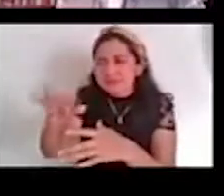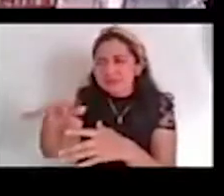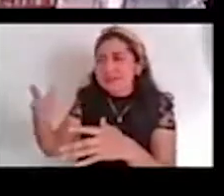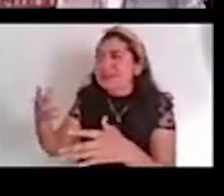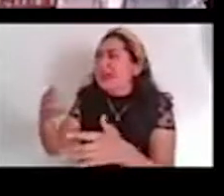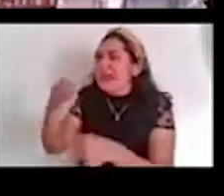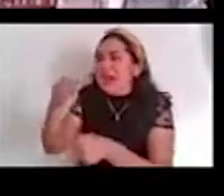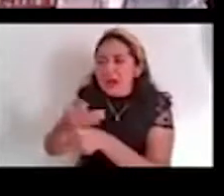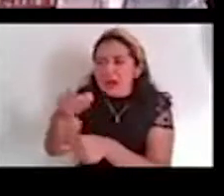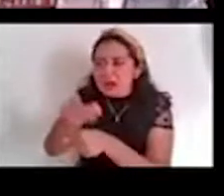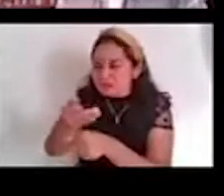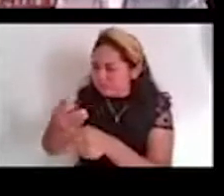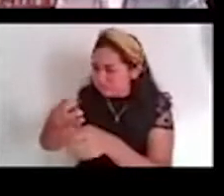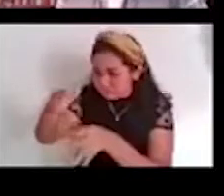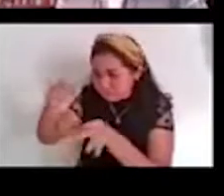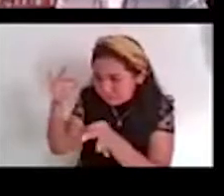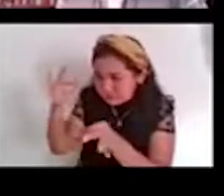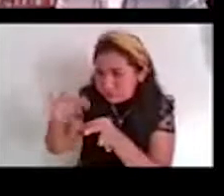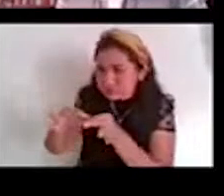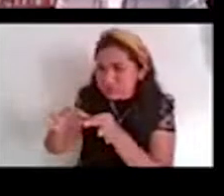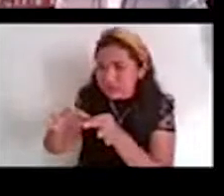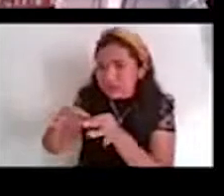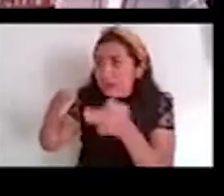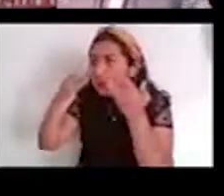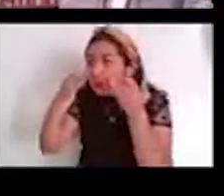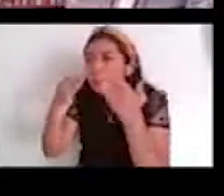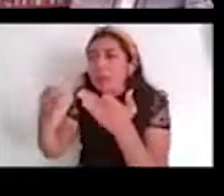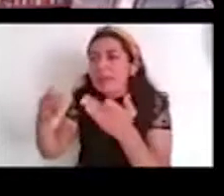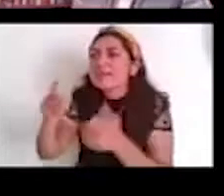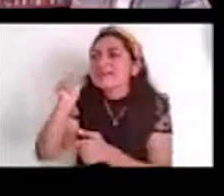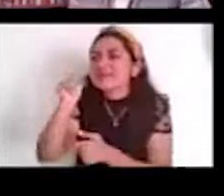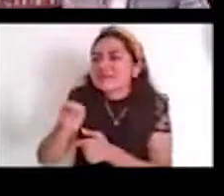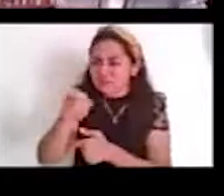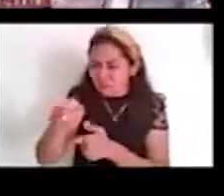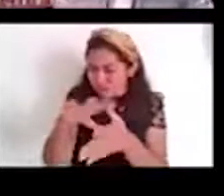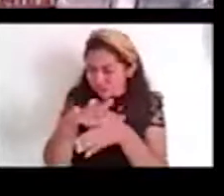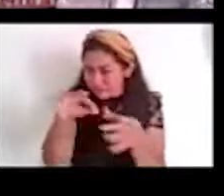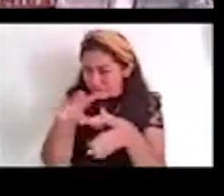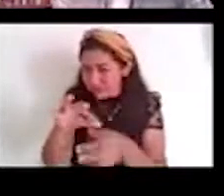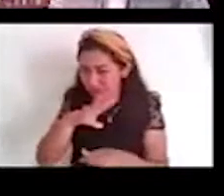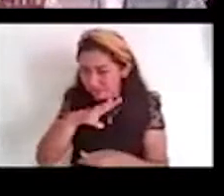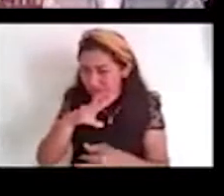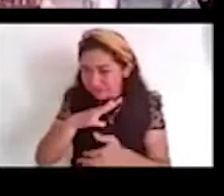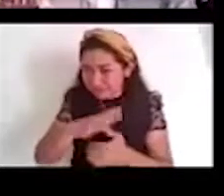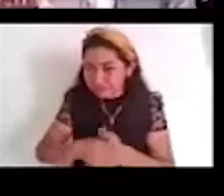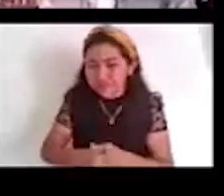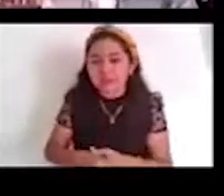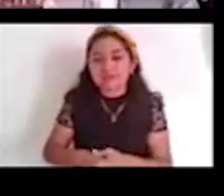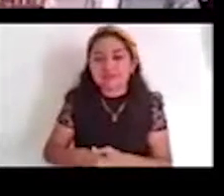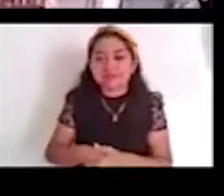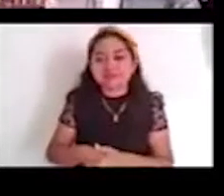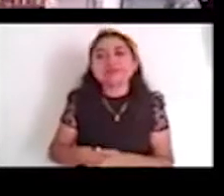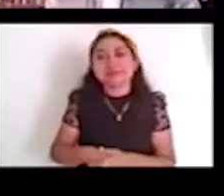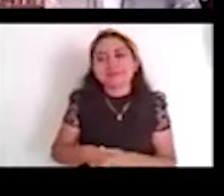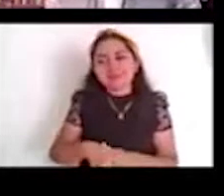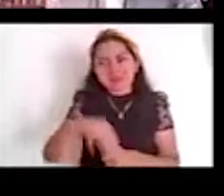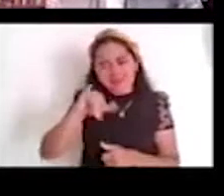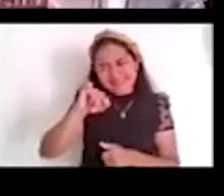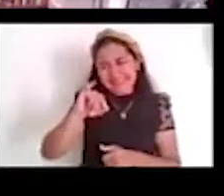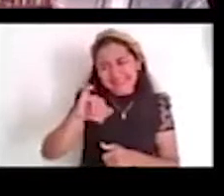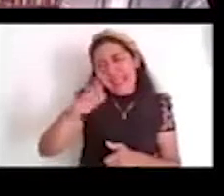realidades, ficciones, ¿qué bueno, nos puedes hay decir? Hay mucho de ficción porque pues, los